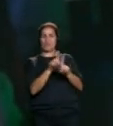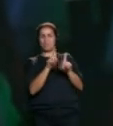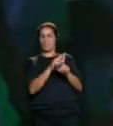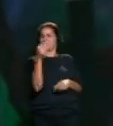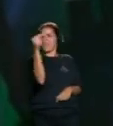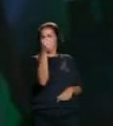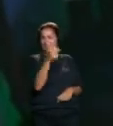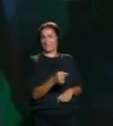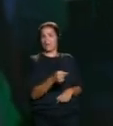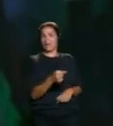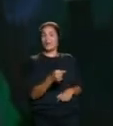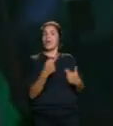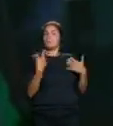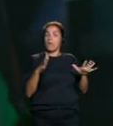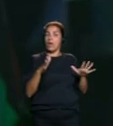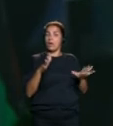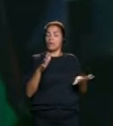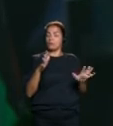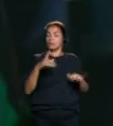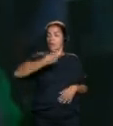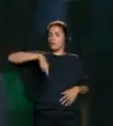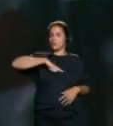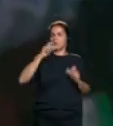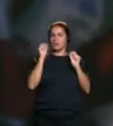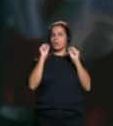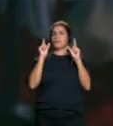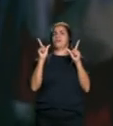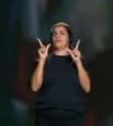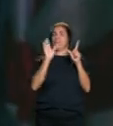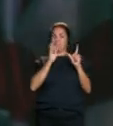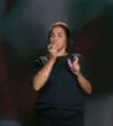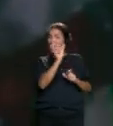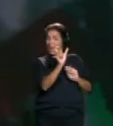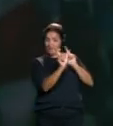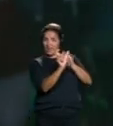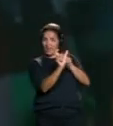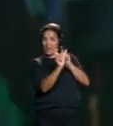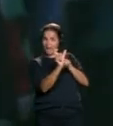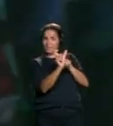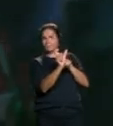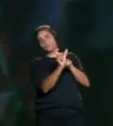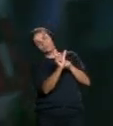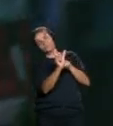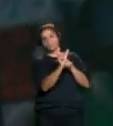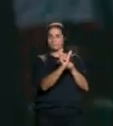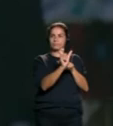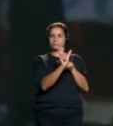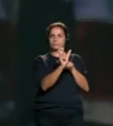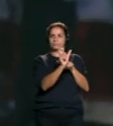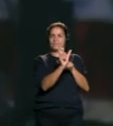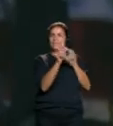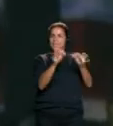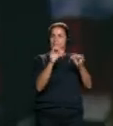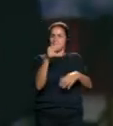embargo, nos hemos dado cuenta de que con respecto a esa palabra no siempre tendría por qué ser